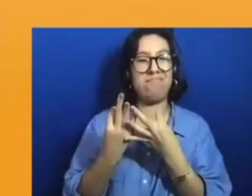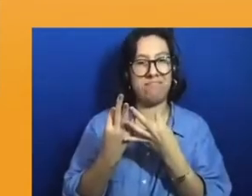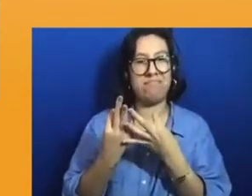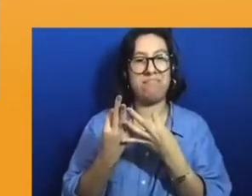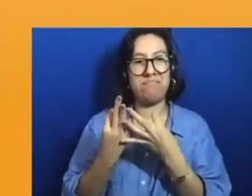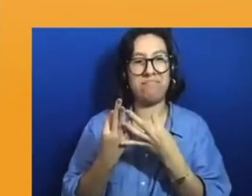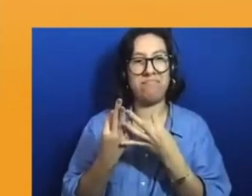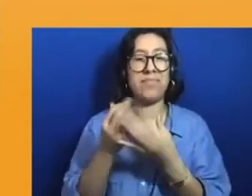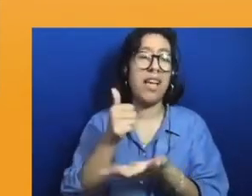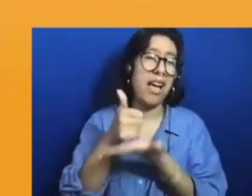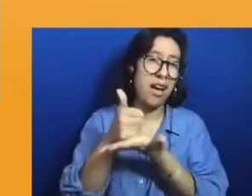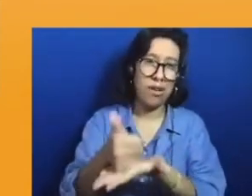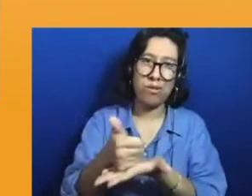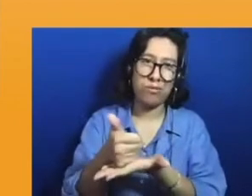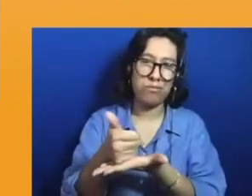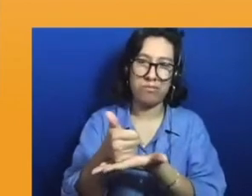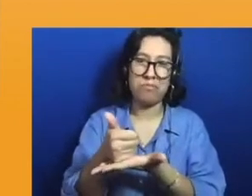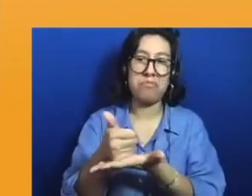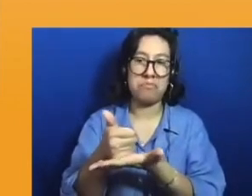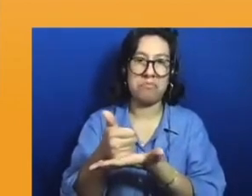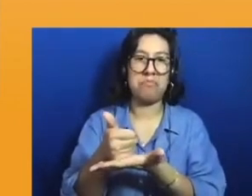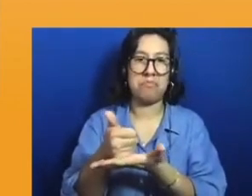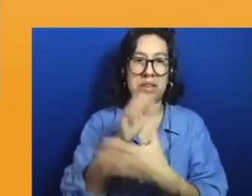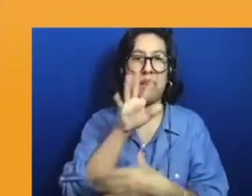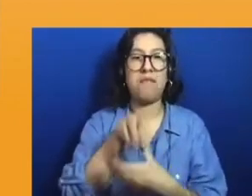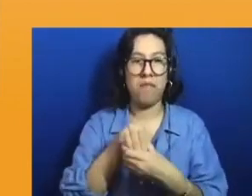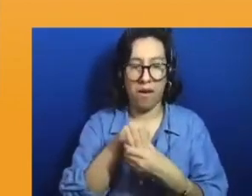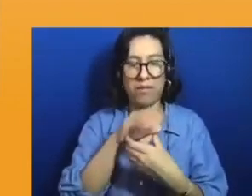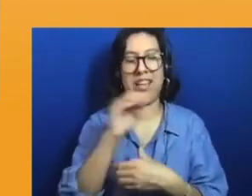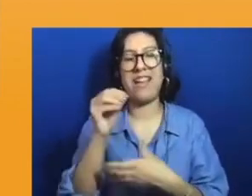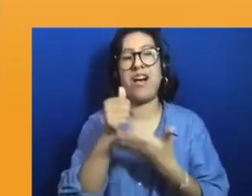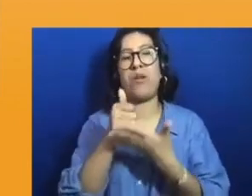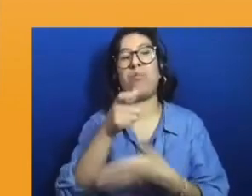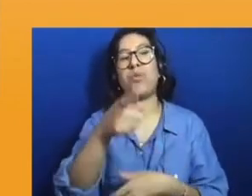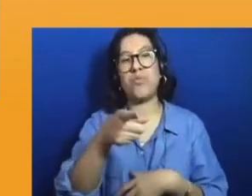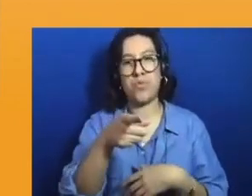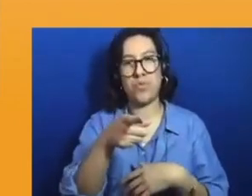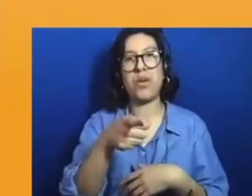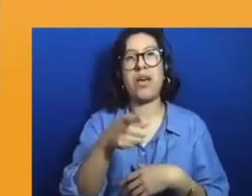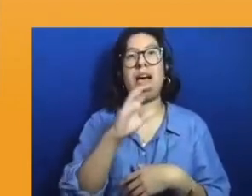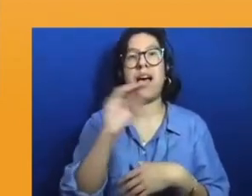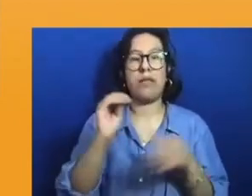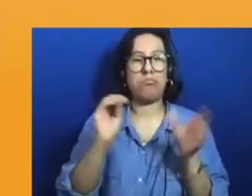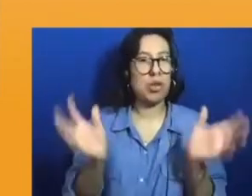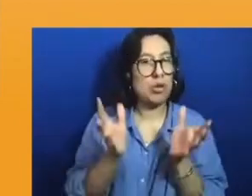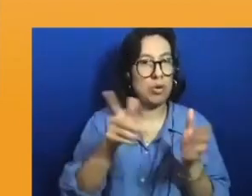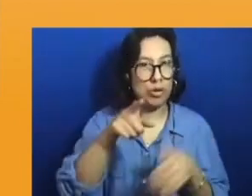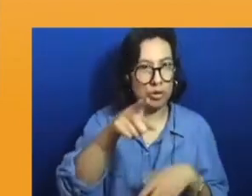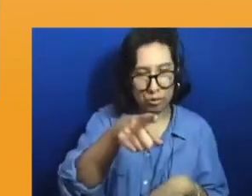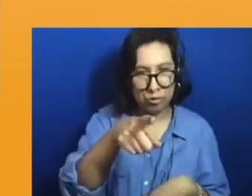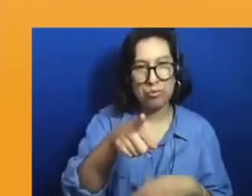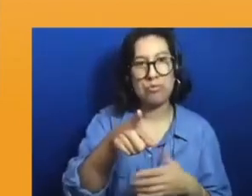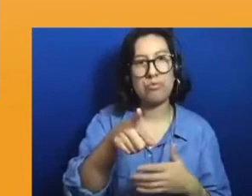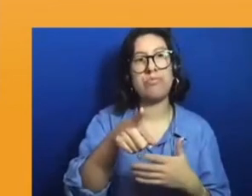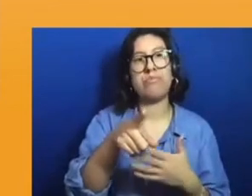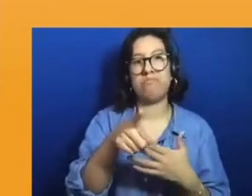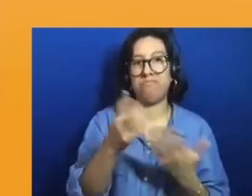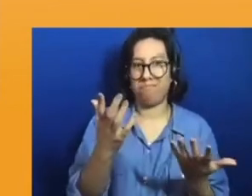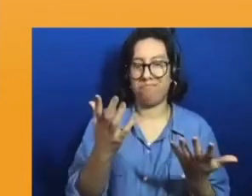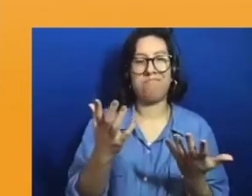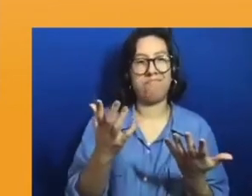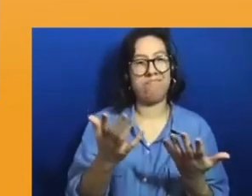recibir la ayuda de personas de tu de la familia de uno que para ayudar, para alentar en